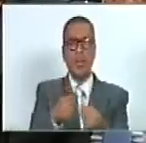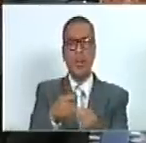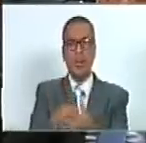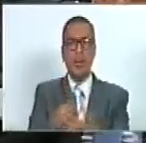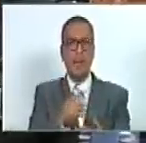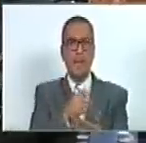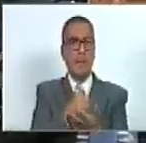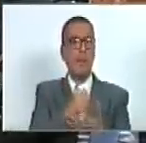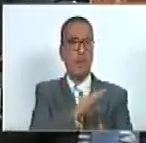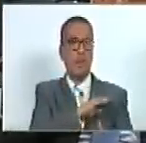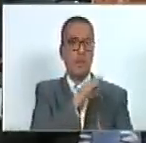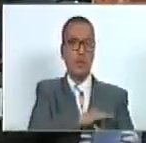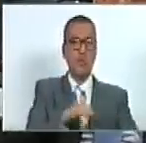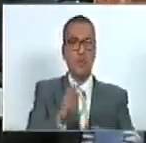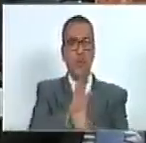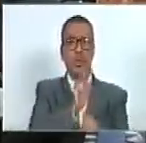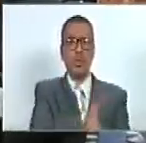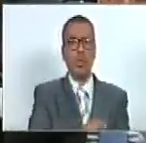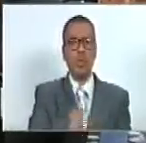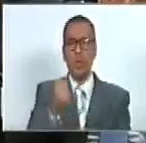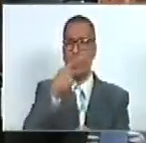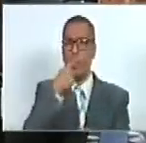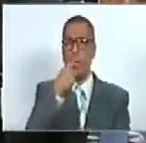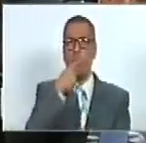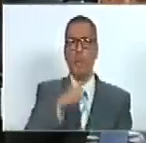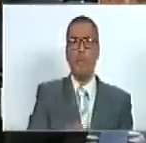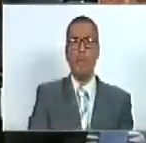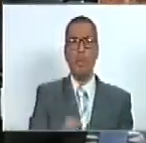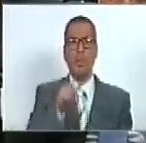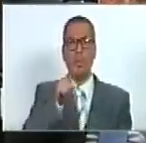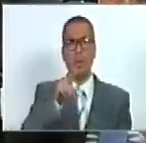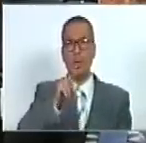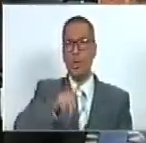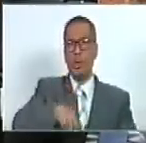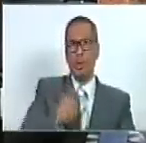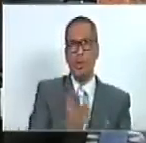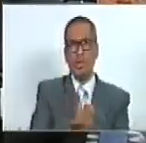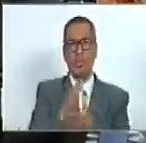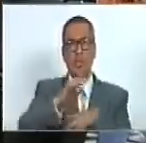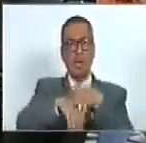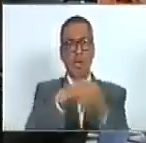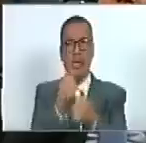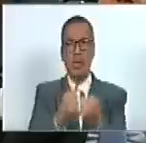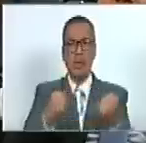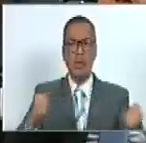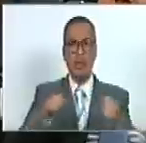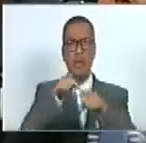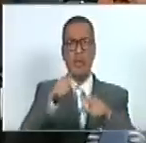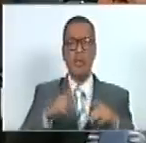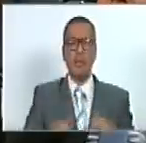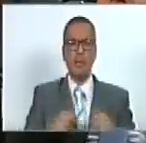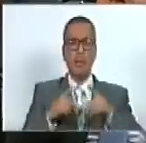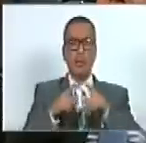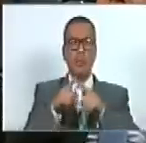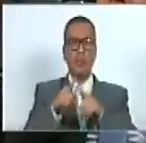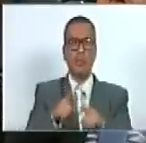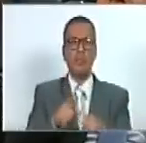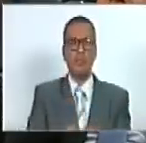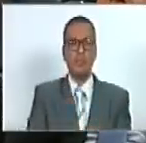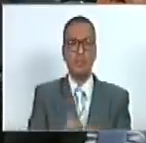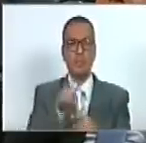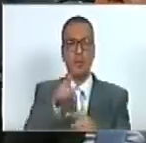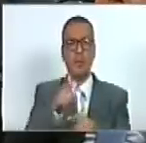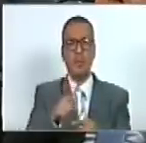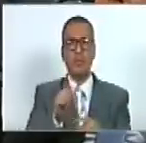en materia de seguridad, de medicina. Entonces, no se puede seguir amarrando de esa manera a